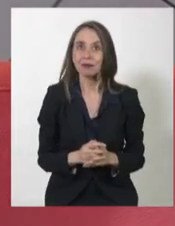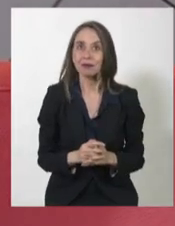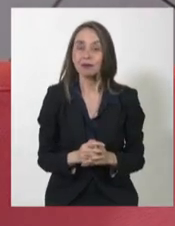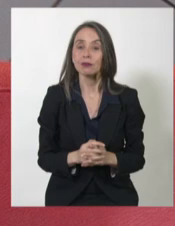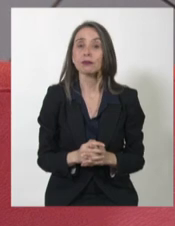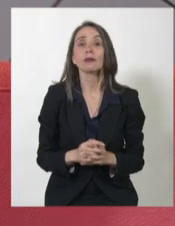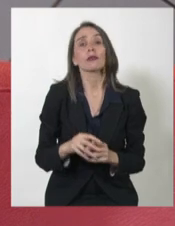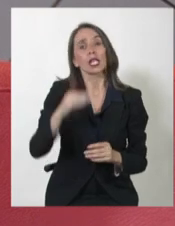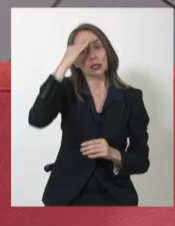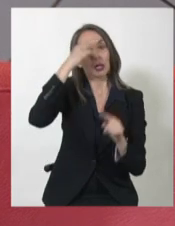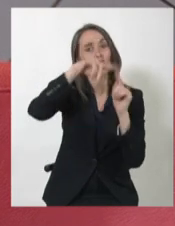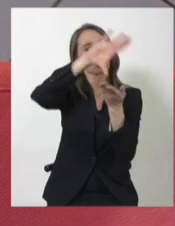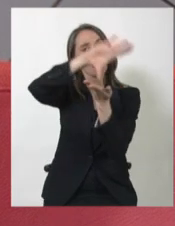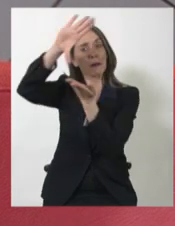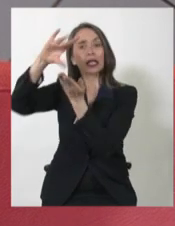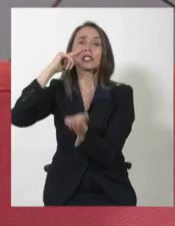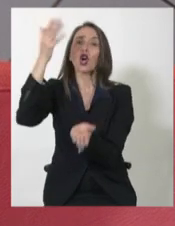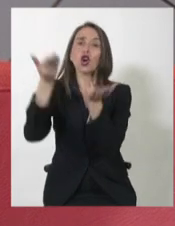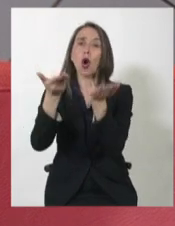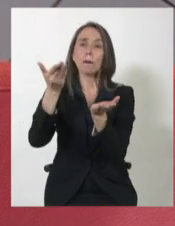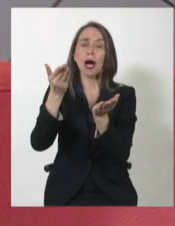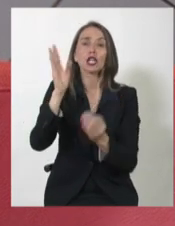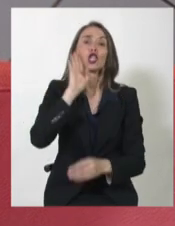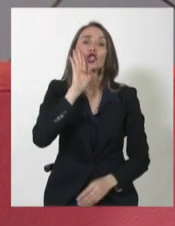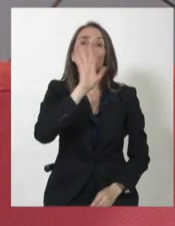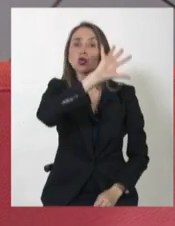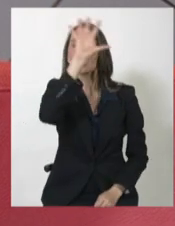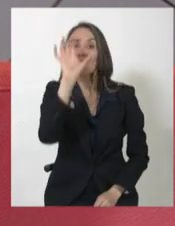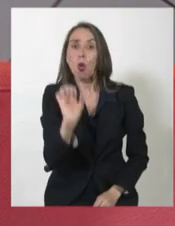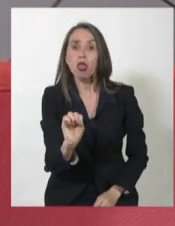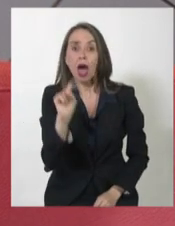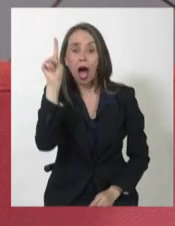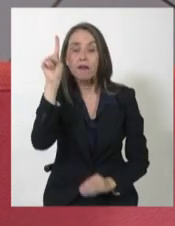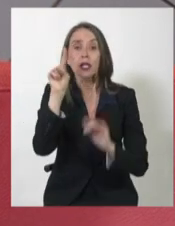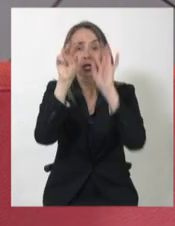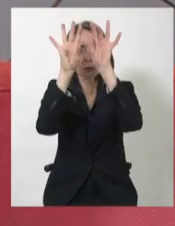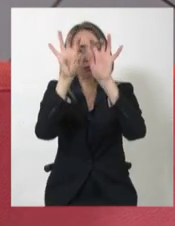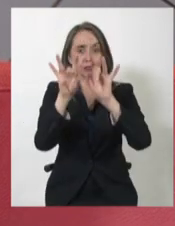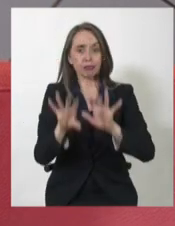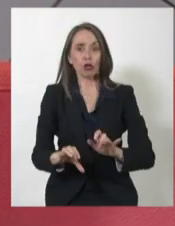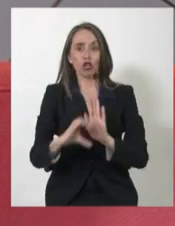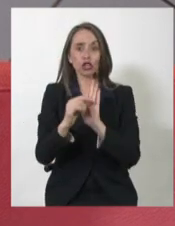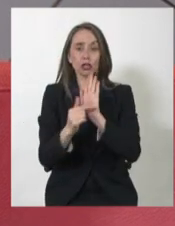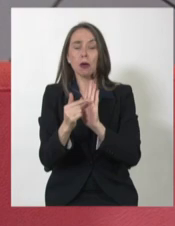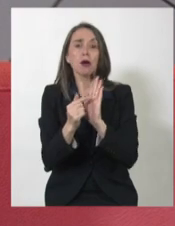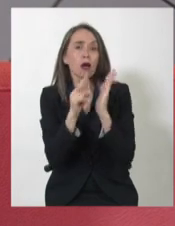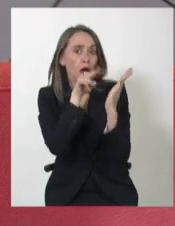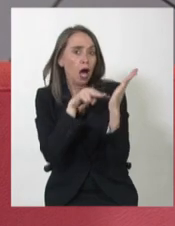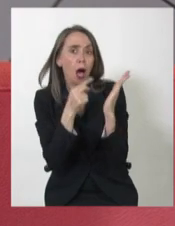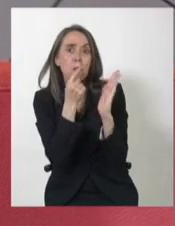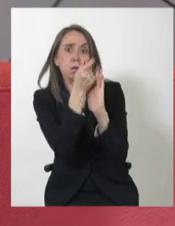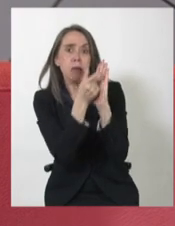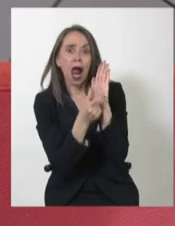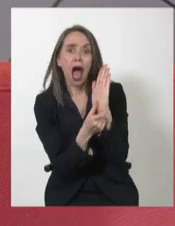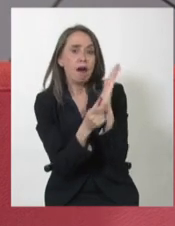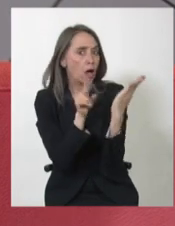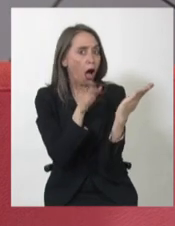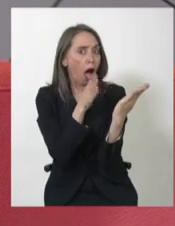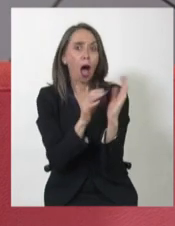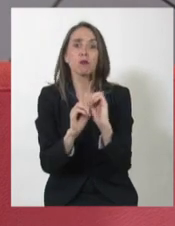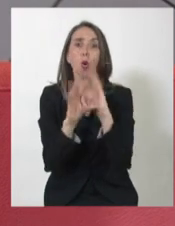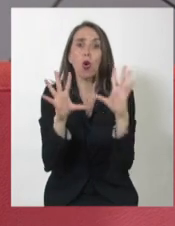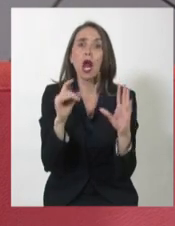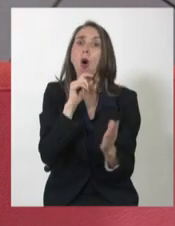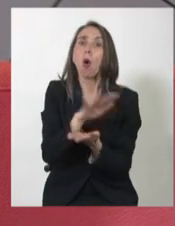En experiencia comparada tenemos, por ejemplo, el caso de Sudáfrica, que redactó la Constitución en un lenguaje claro. Tenemos